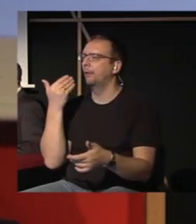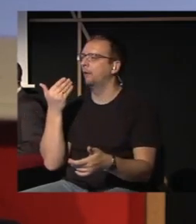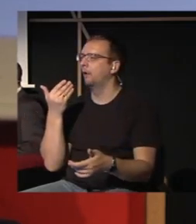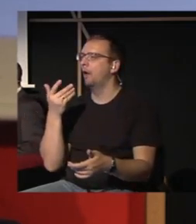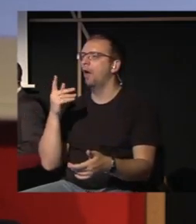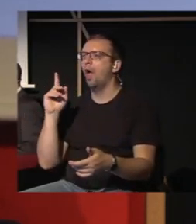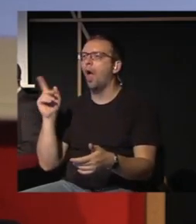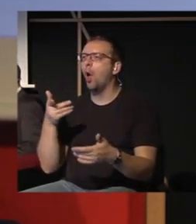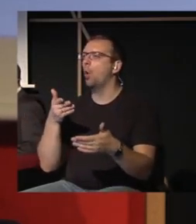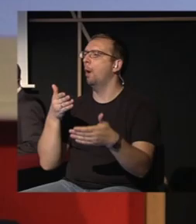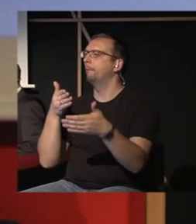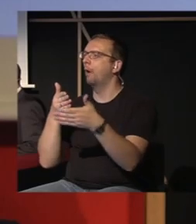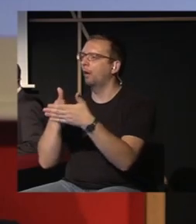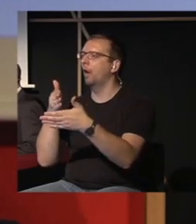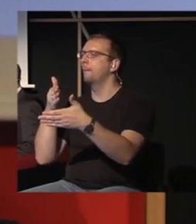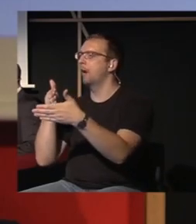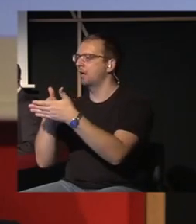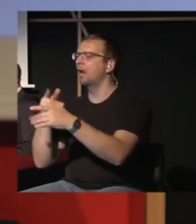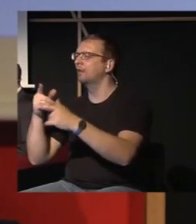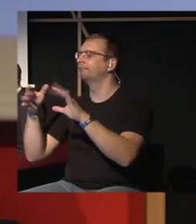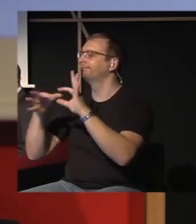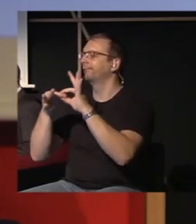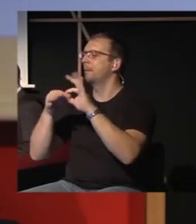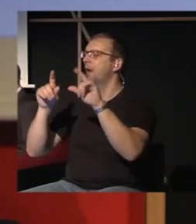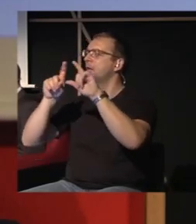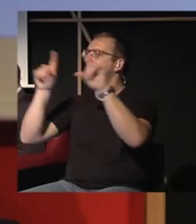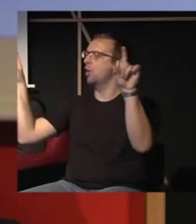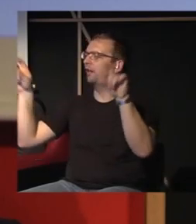encontré en mi estadio. Entonces,